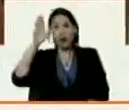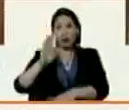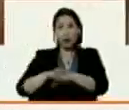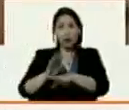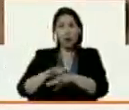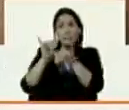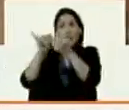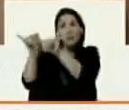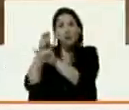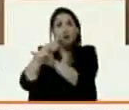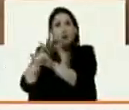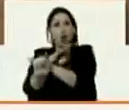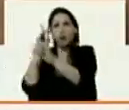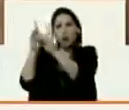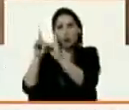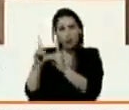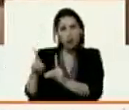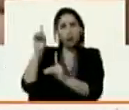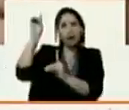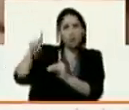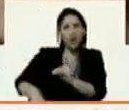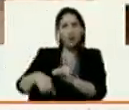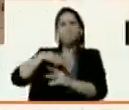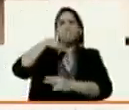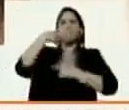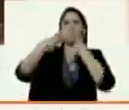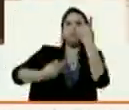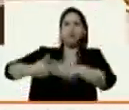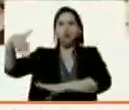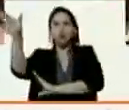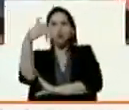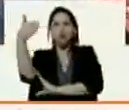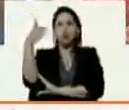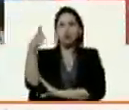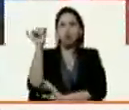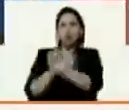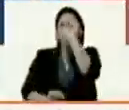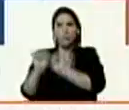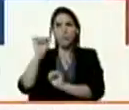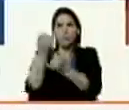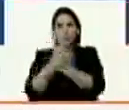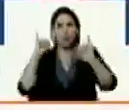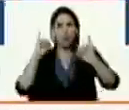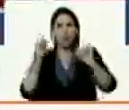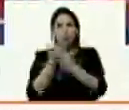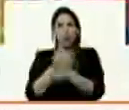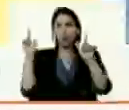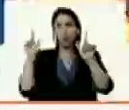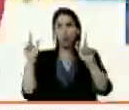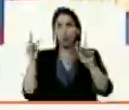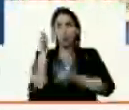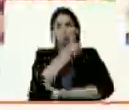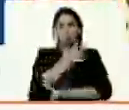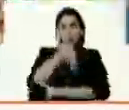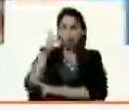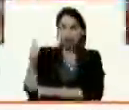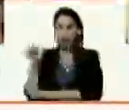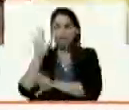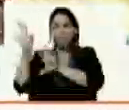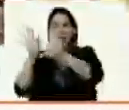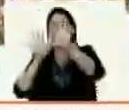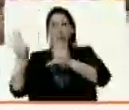propios pueblos que han decidido también levantar las banderas de la independencia y de la libertad en cada uno de esos